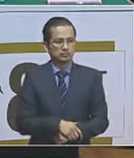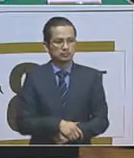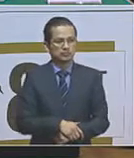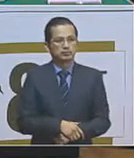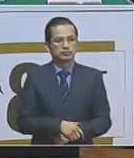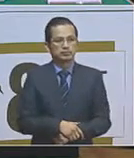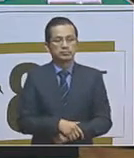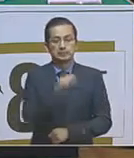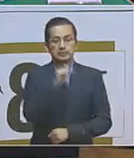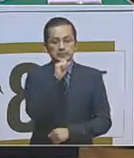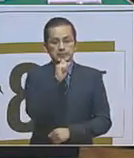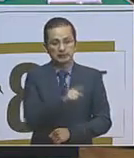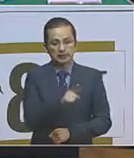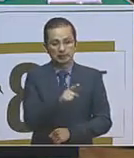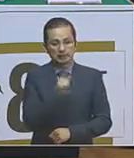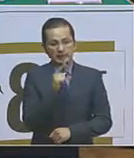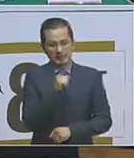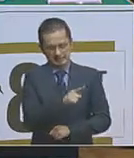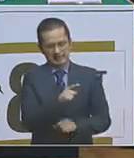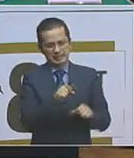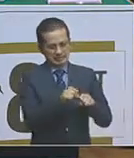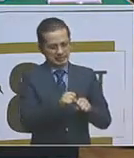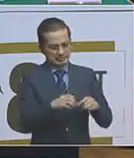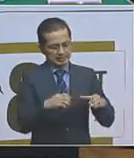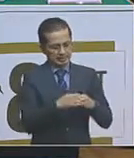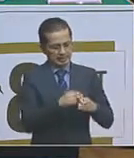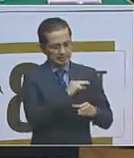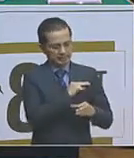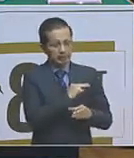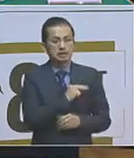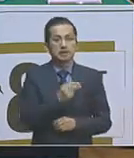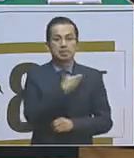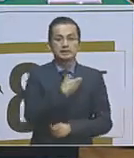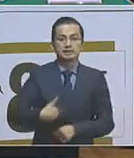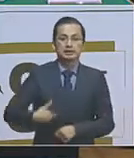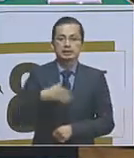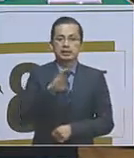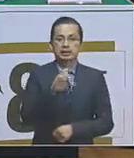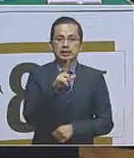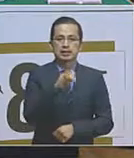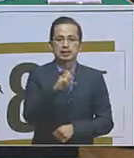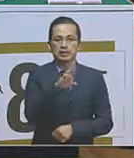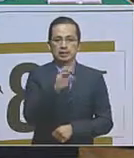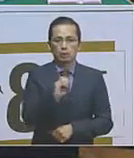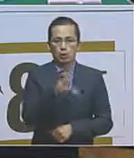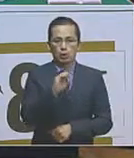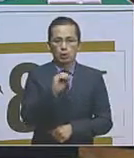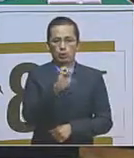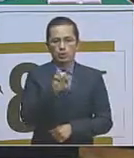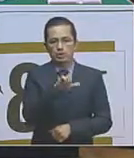y desde luego la integración de la sala especializada el presidente criterio coelho garcés